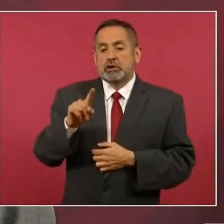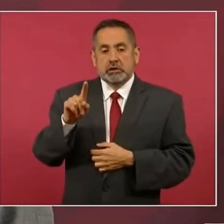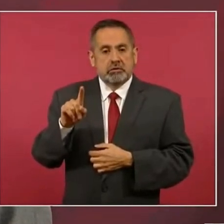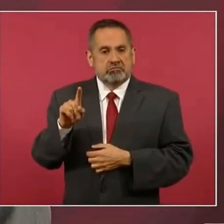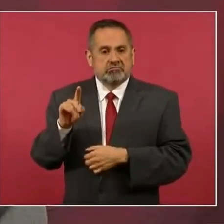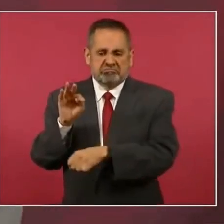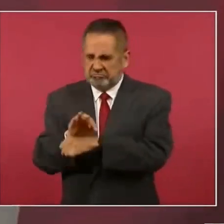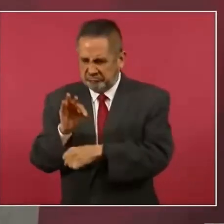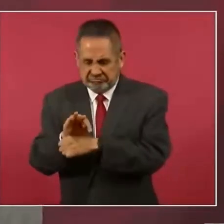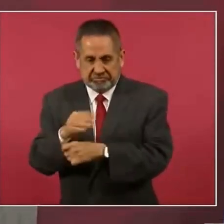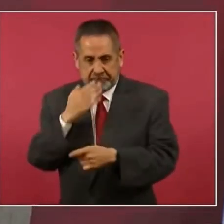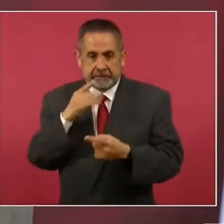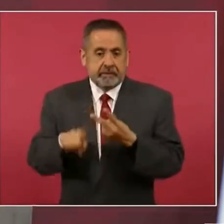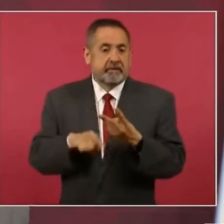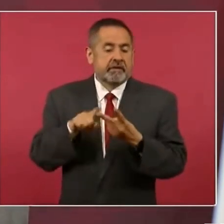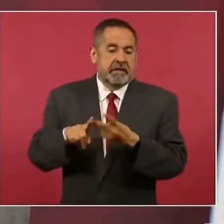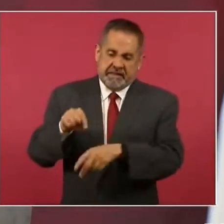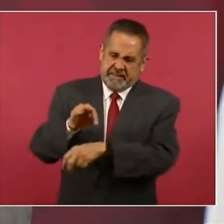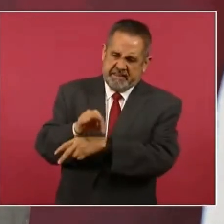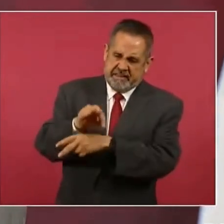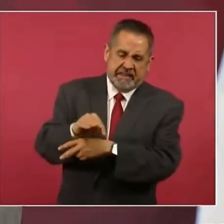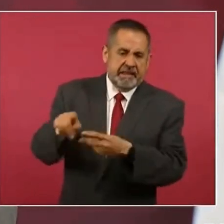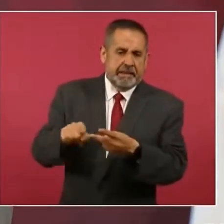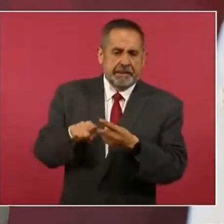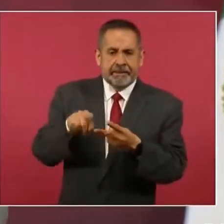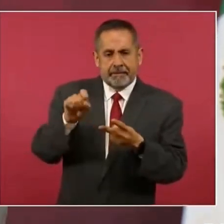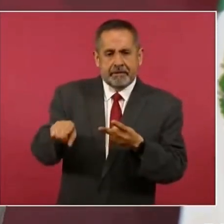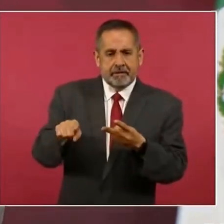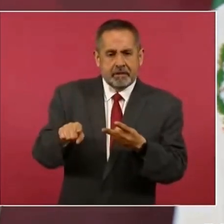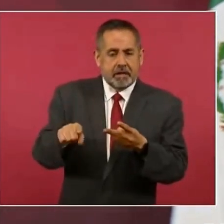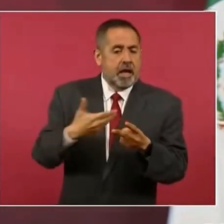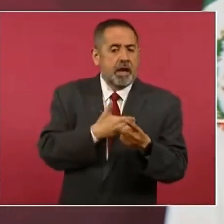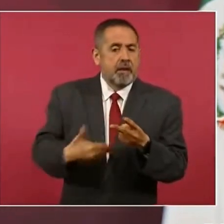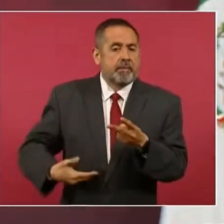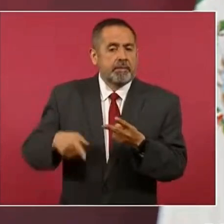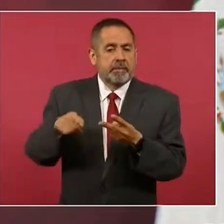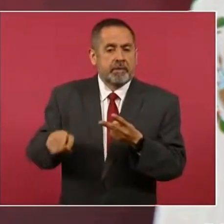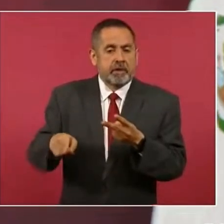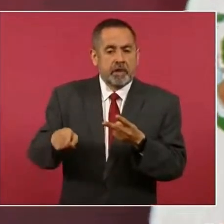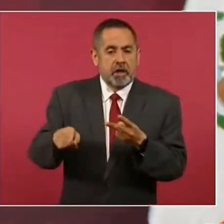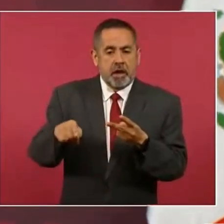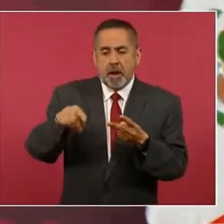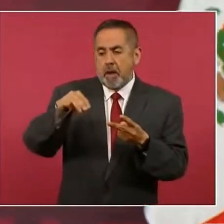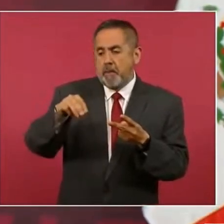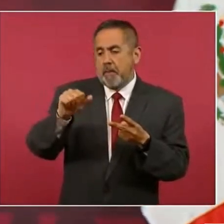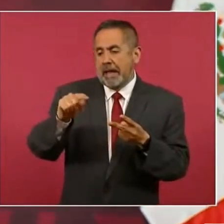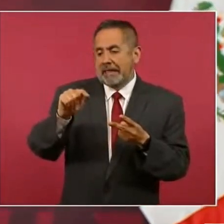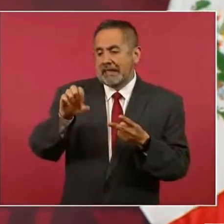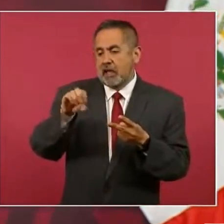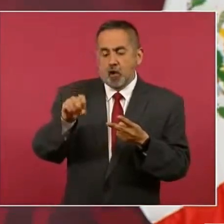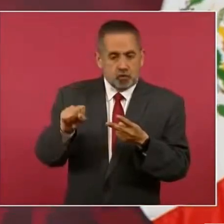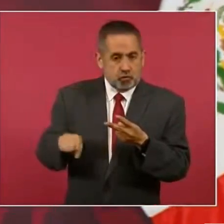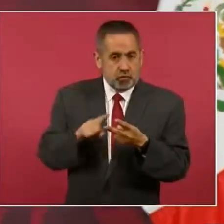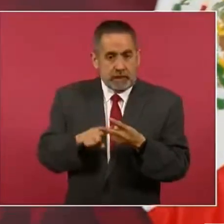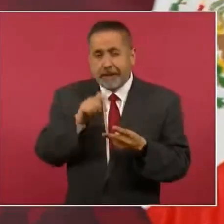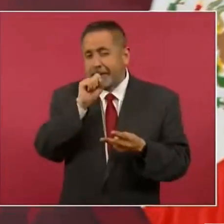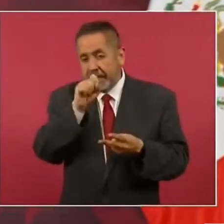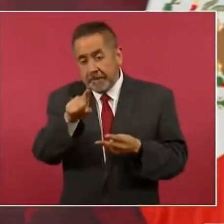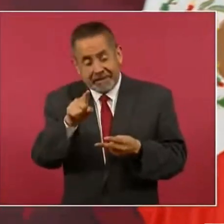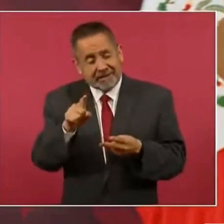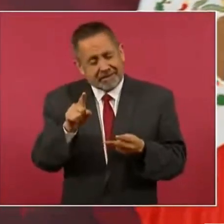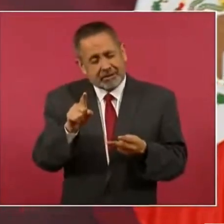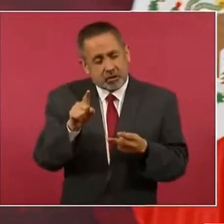Cortines, lo defendió el presidente Adolfo López Mateos. Incluso hablaba